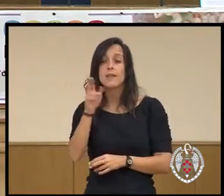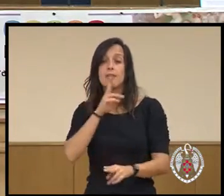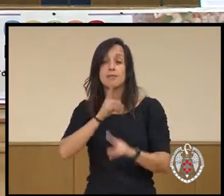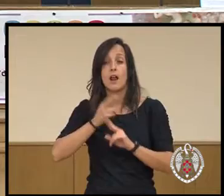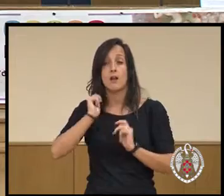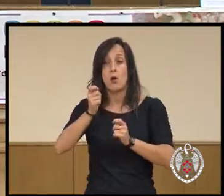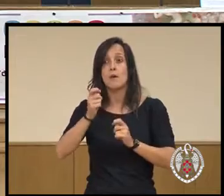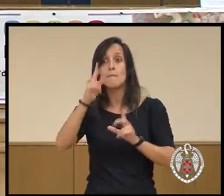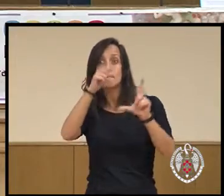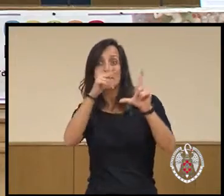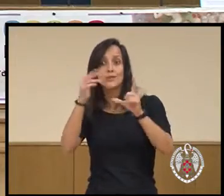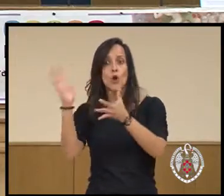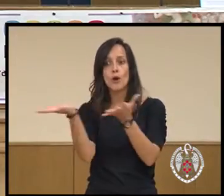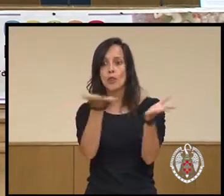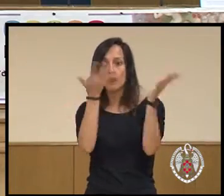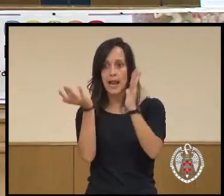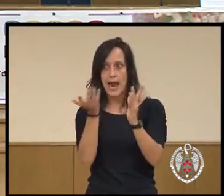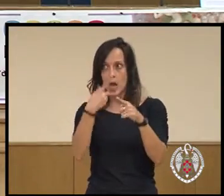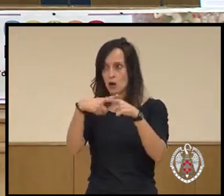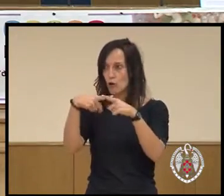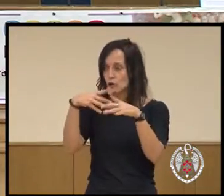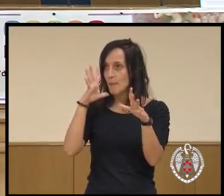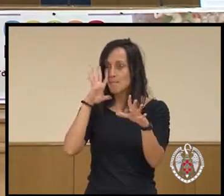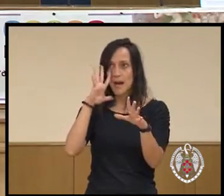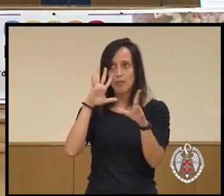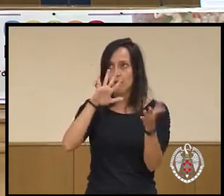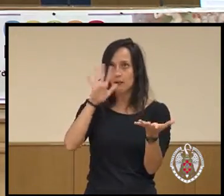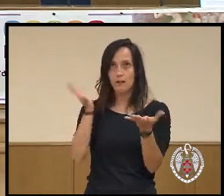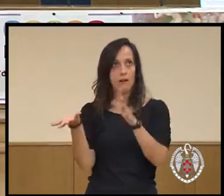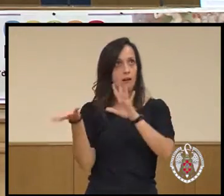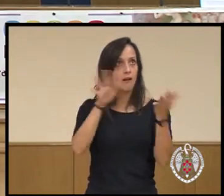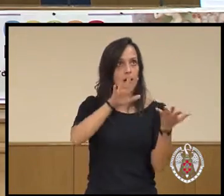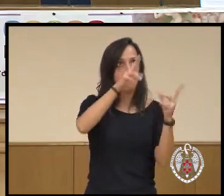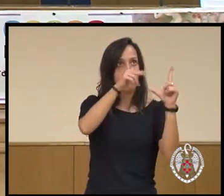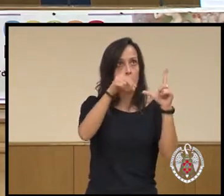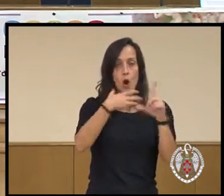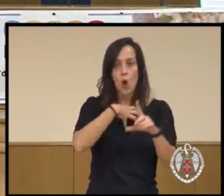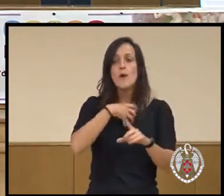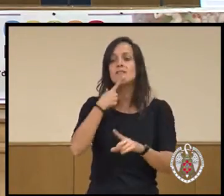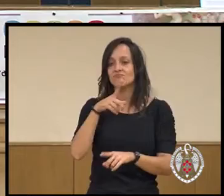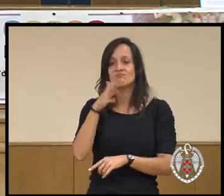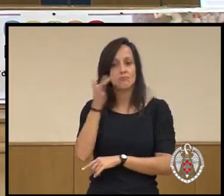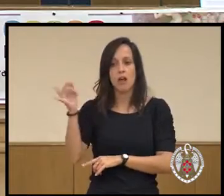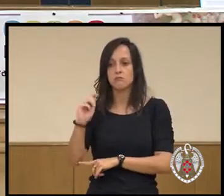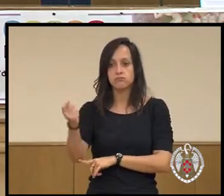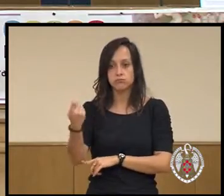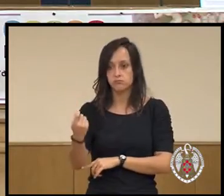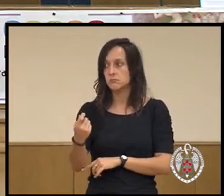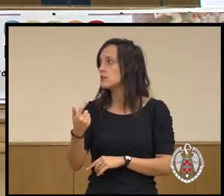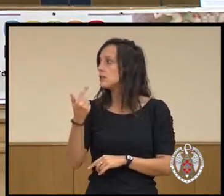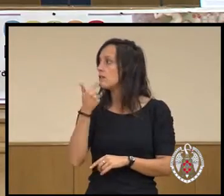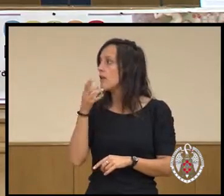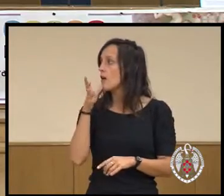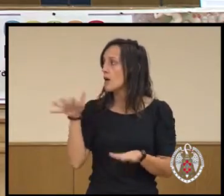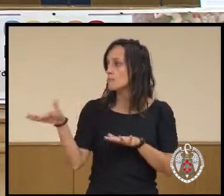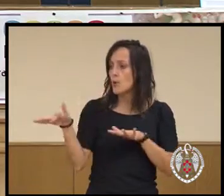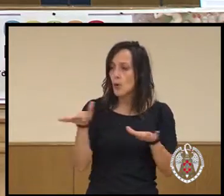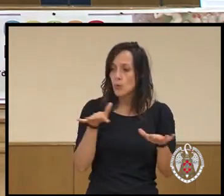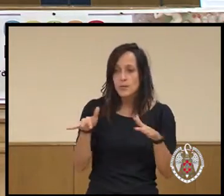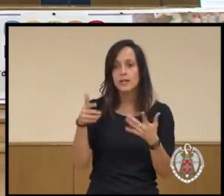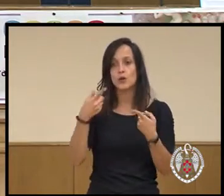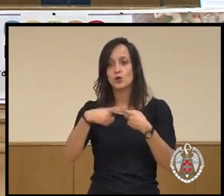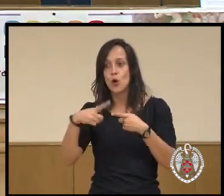aquello que solo se puede pintar, la música que vamos a cantar ahora dedica la mayoría de los versos al movimiento de los álamos cuando los